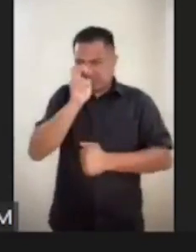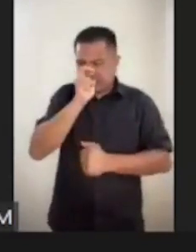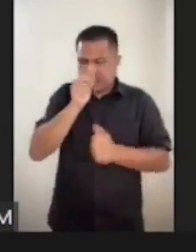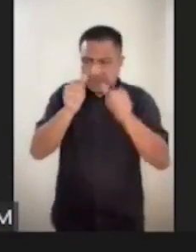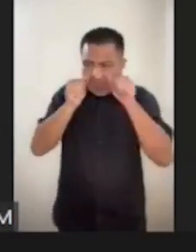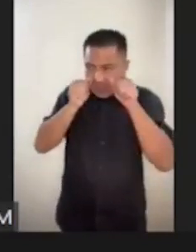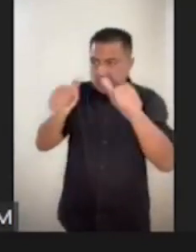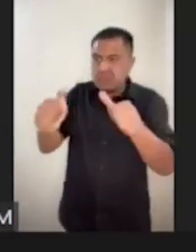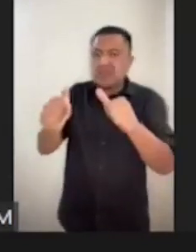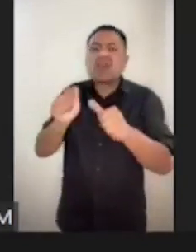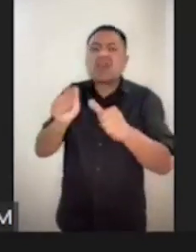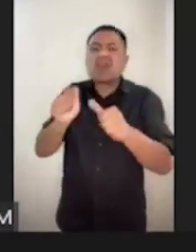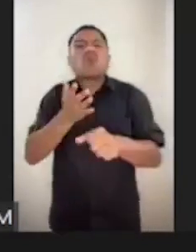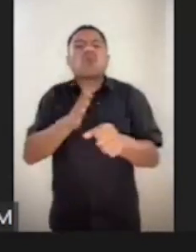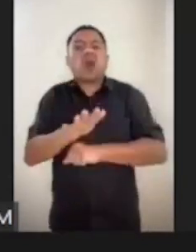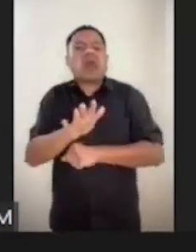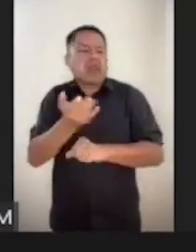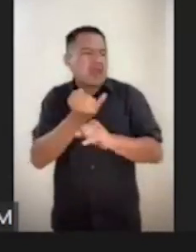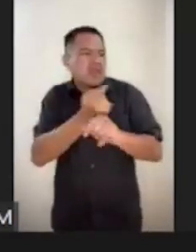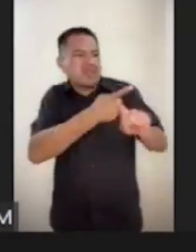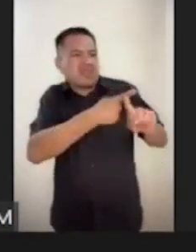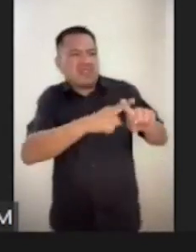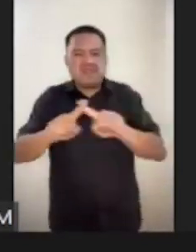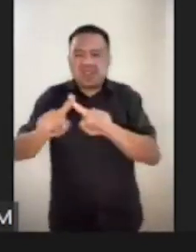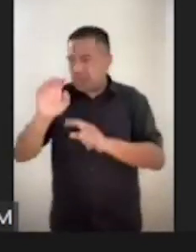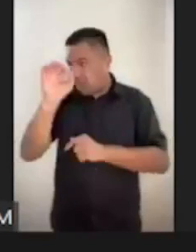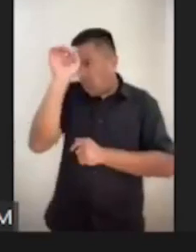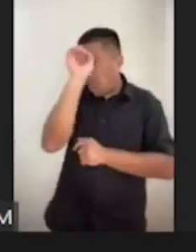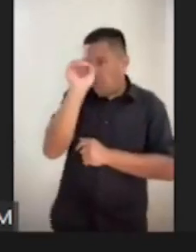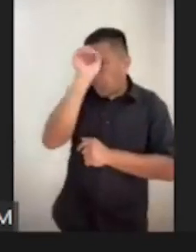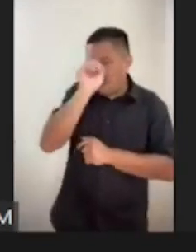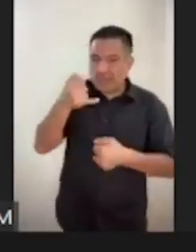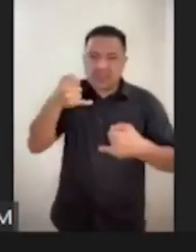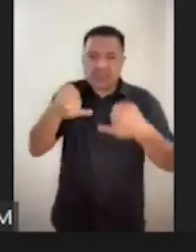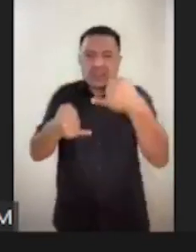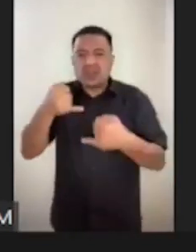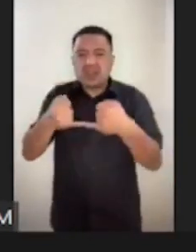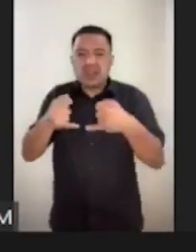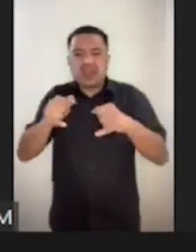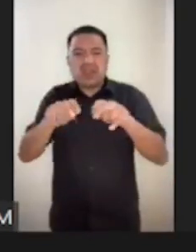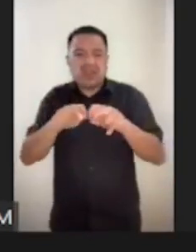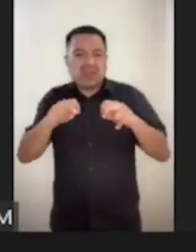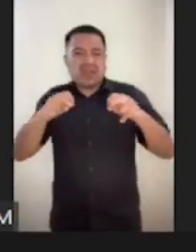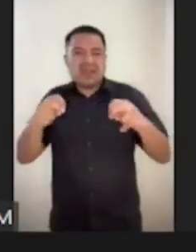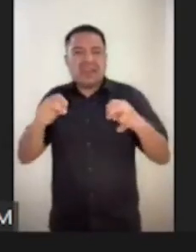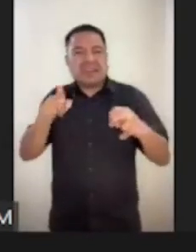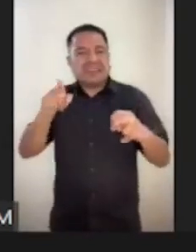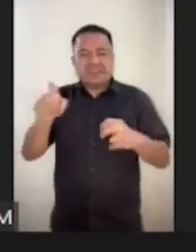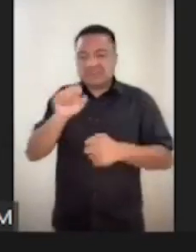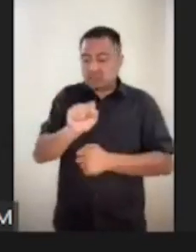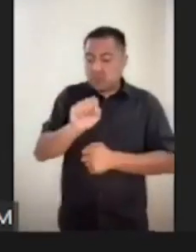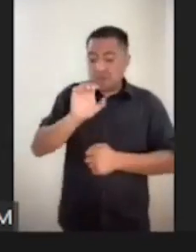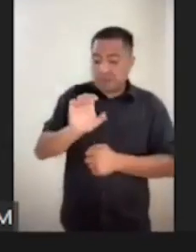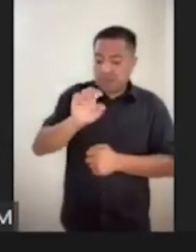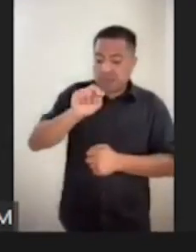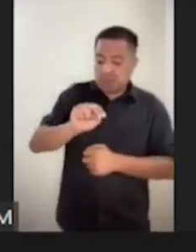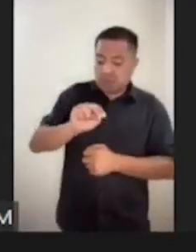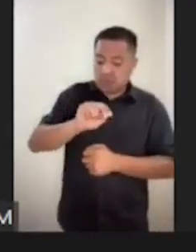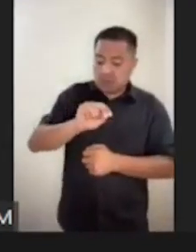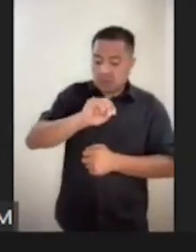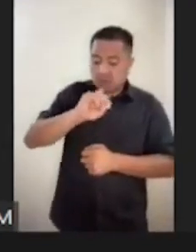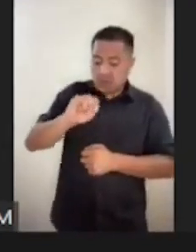al contenido de diferentes criterios jurisprudenciales del Pleno de la Suprema Corte de Justicia de la Nación,